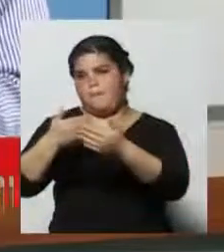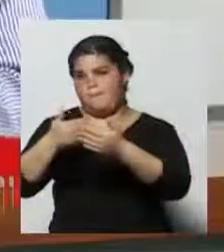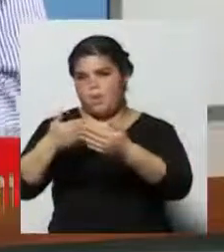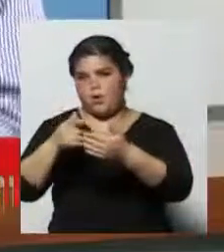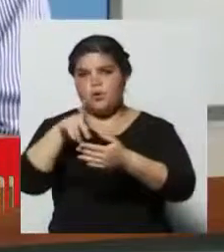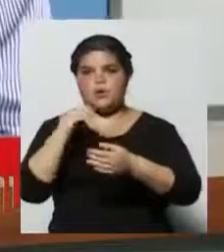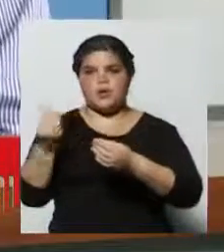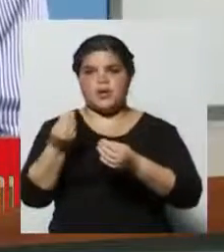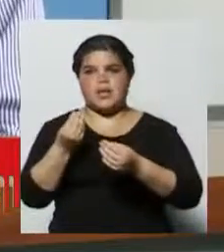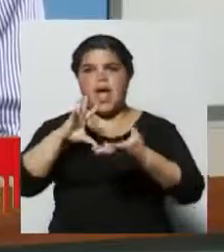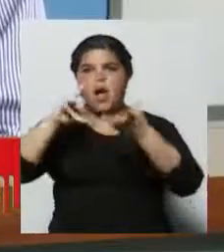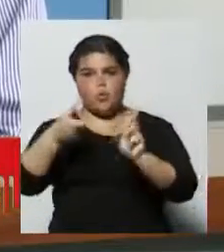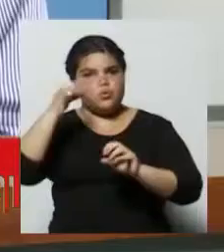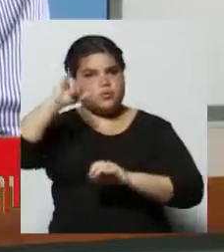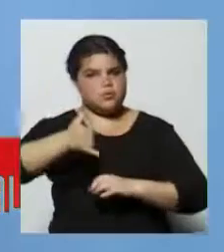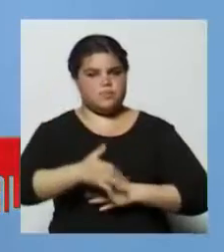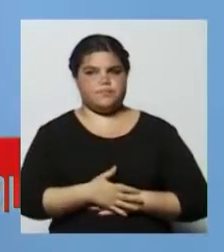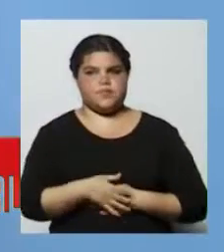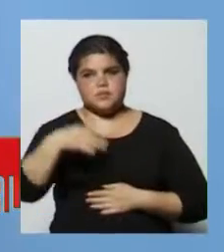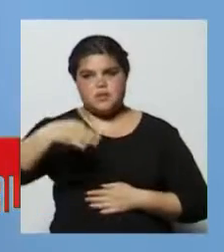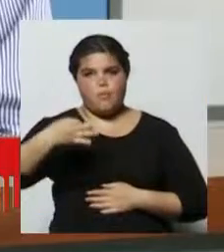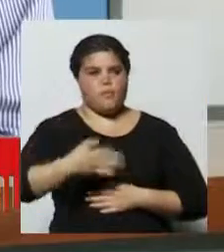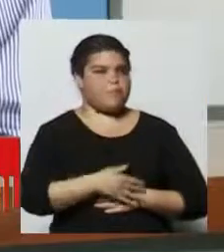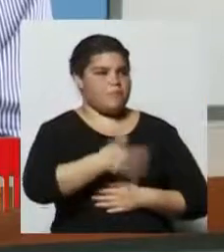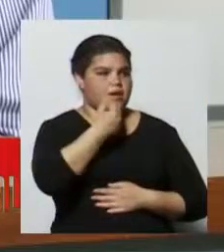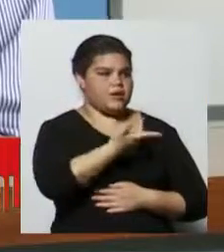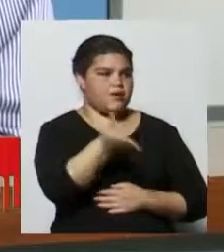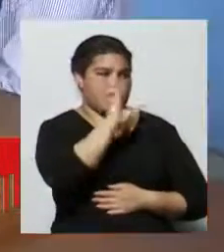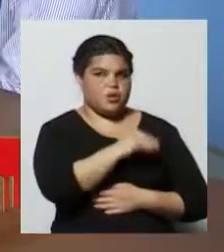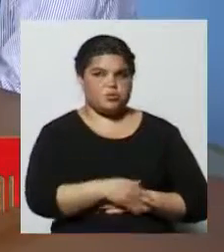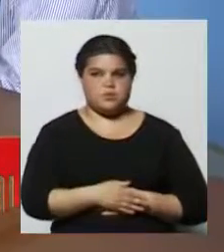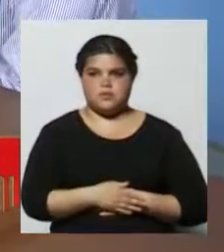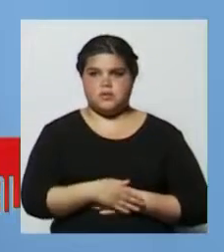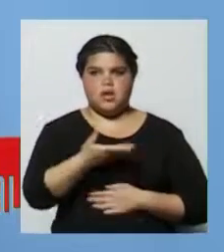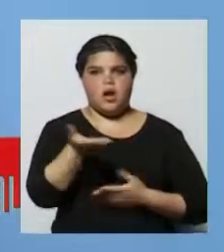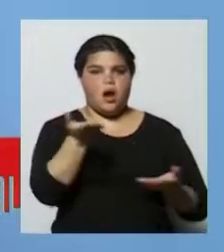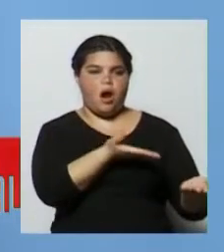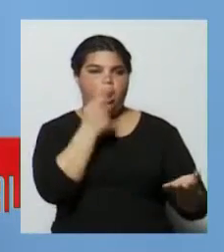a ajustar ciertas variables. Sergio, gracias y buenas noches. Gracias.